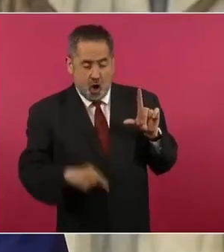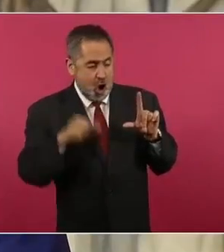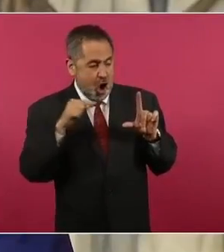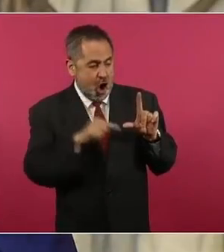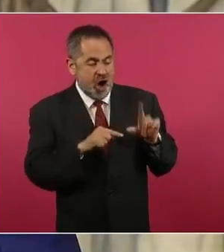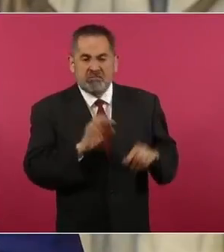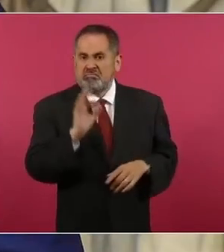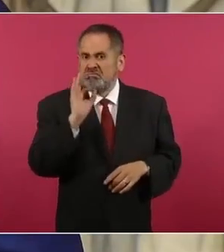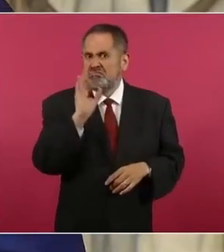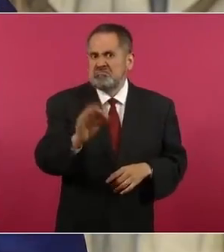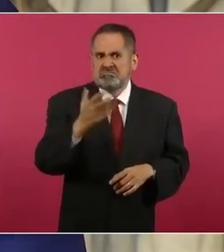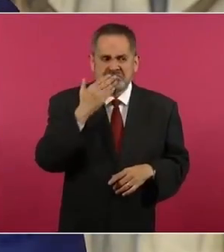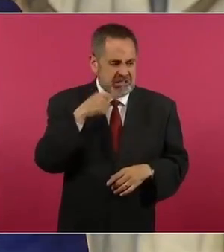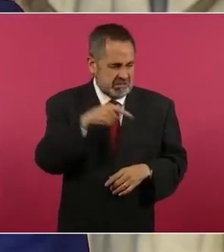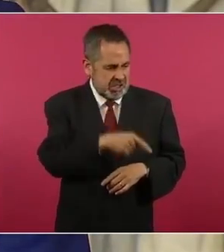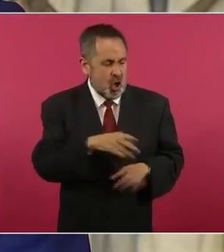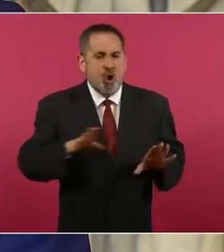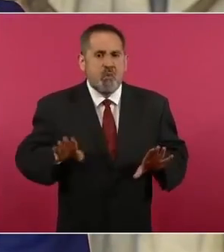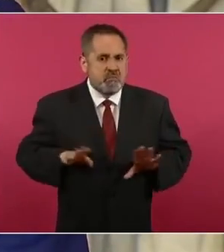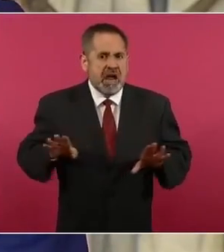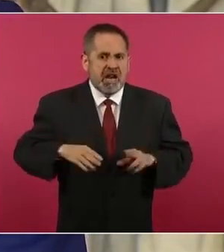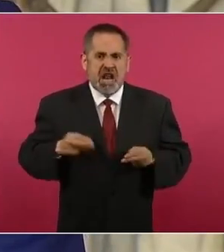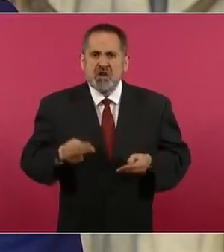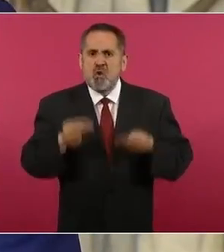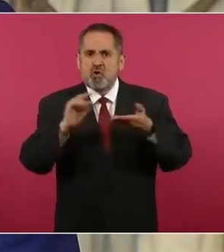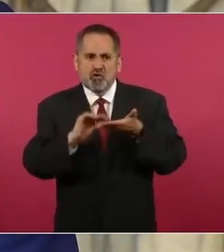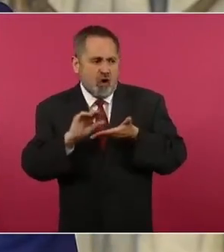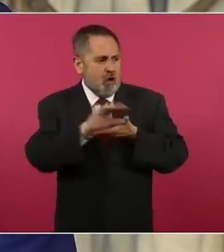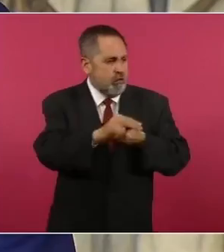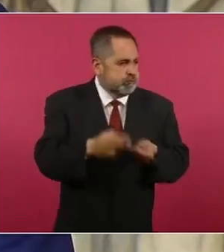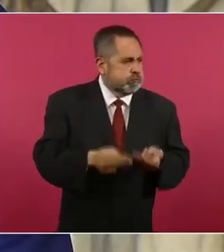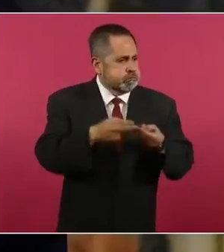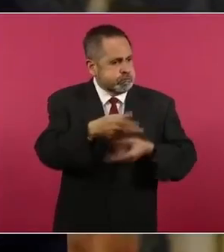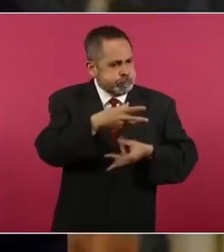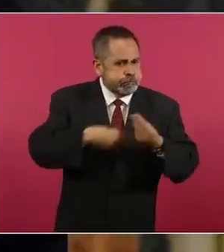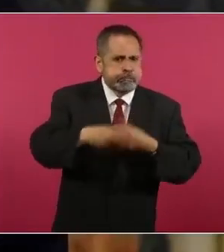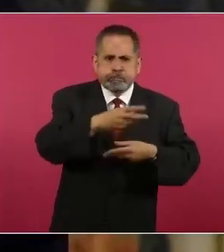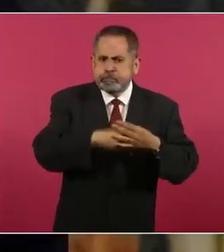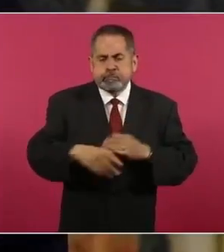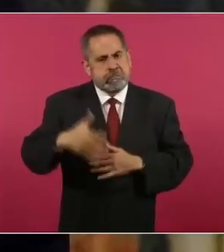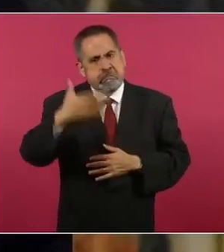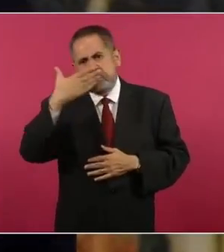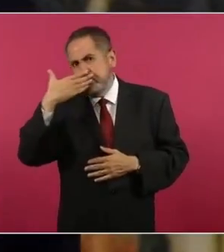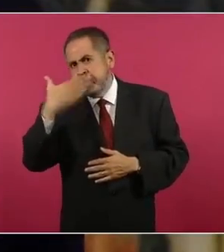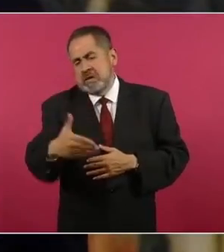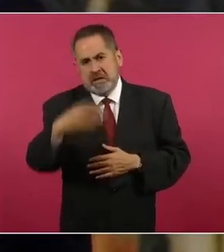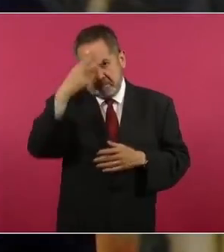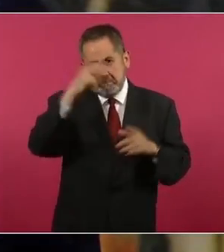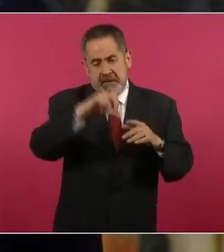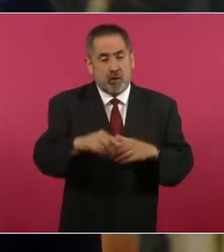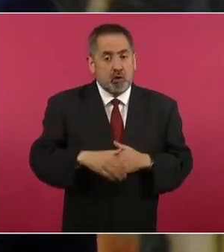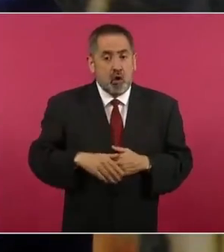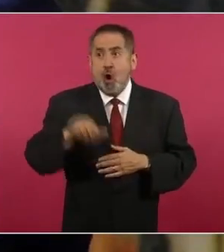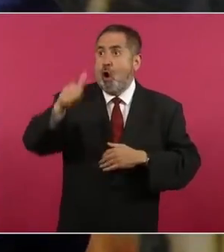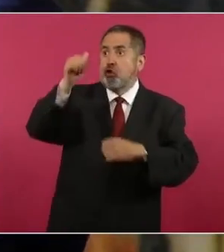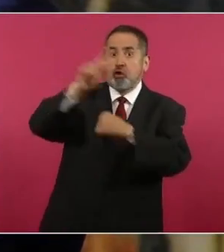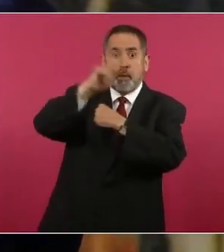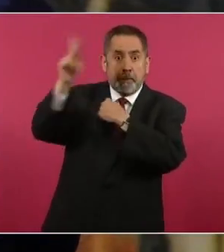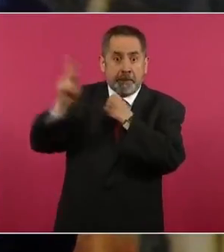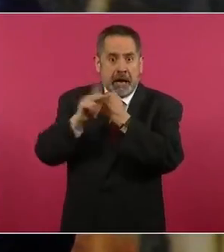más potencial para invertir y hacer negocios. Sigue llegando inversión